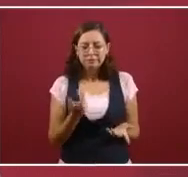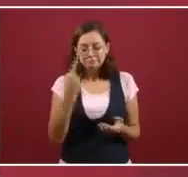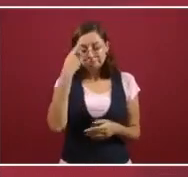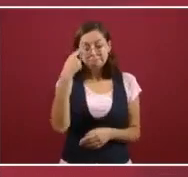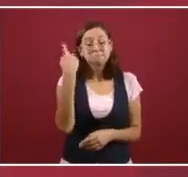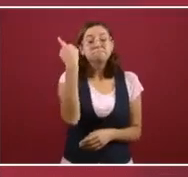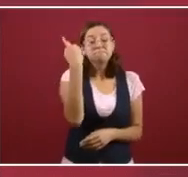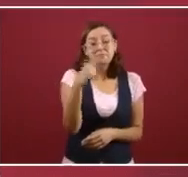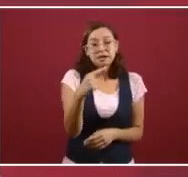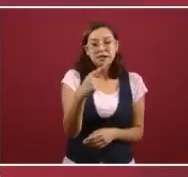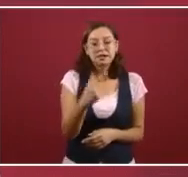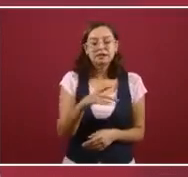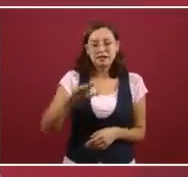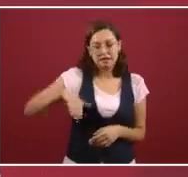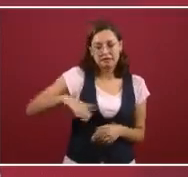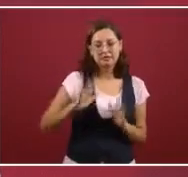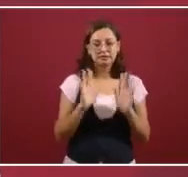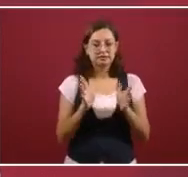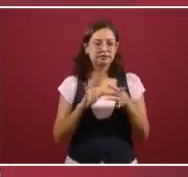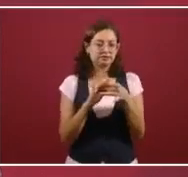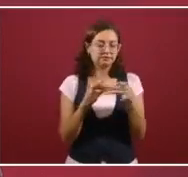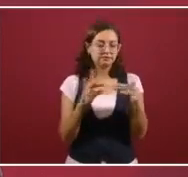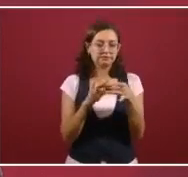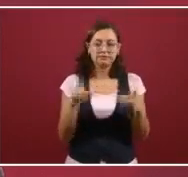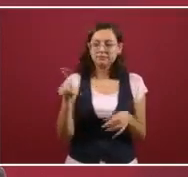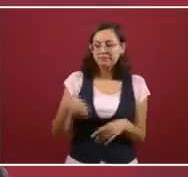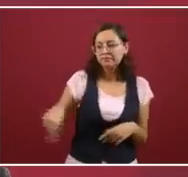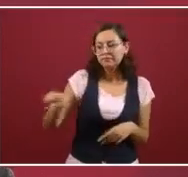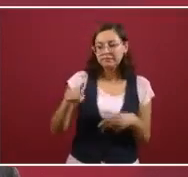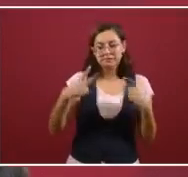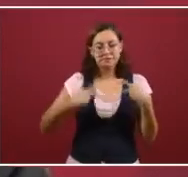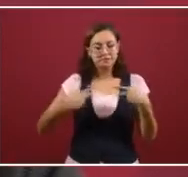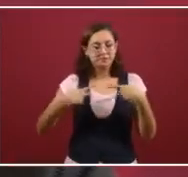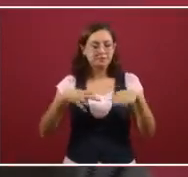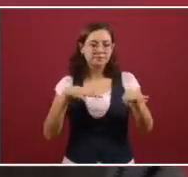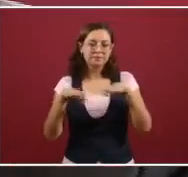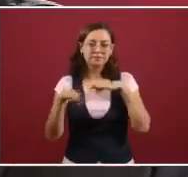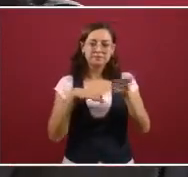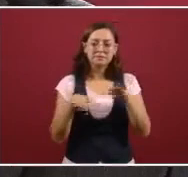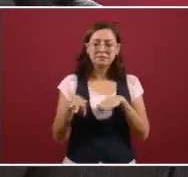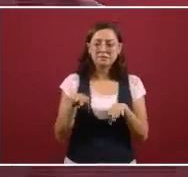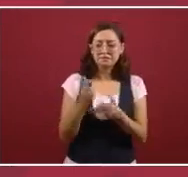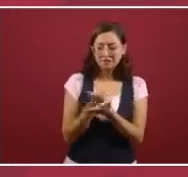como aquí se ha dicho, los trabajadores no reciban